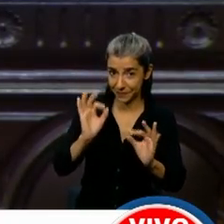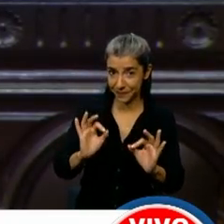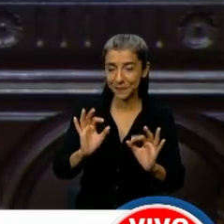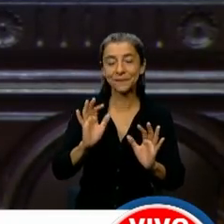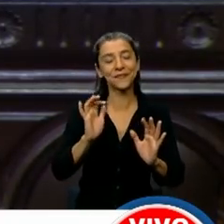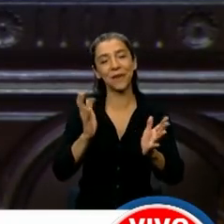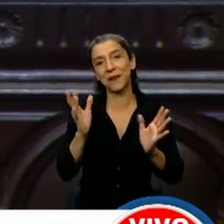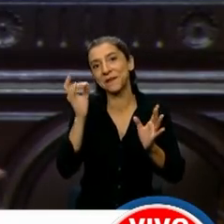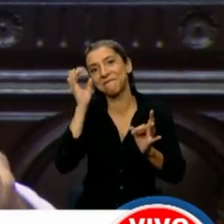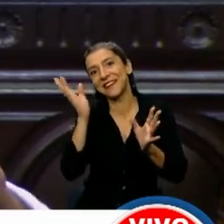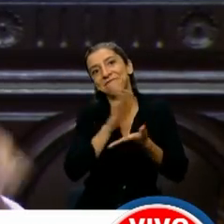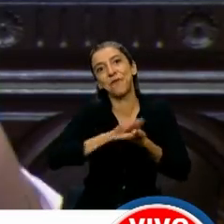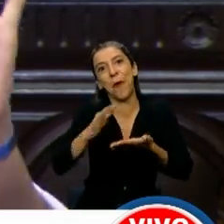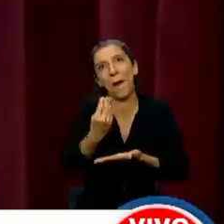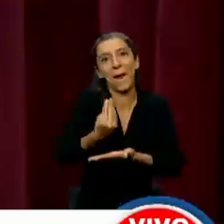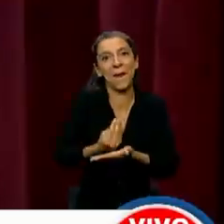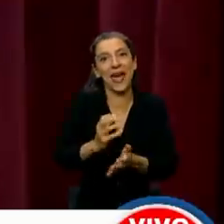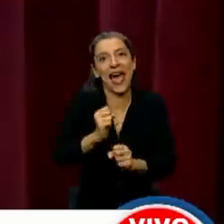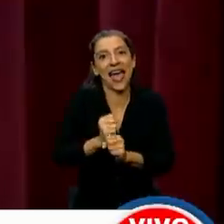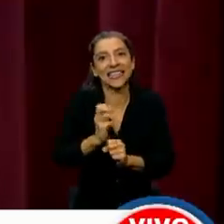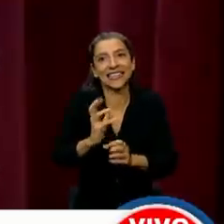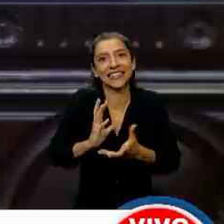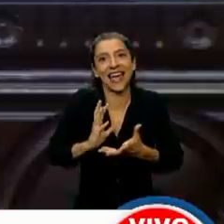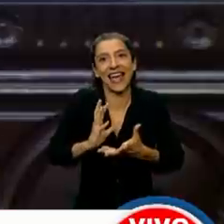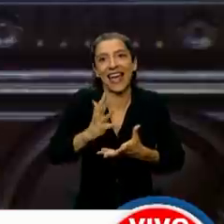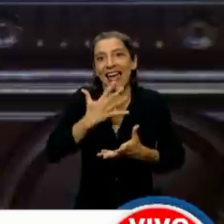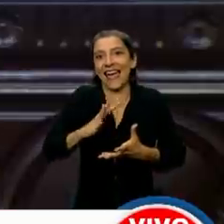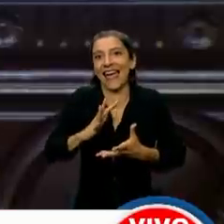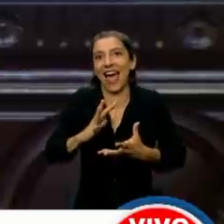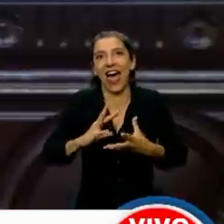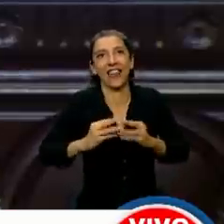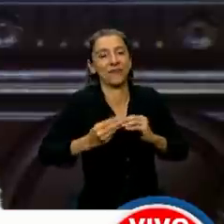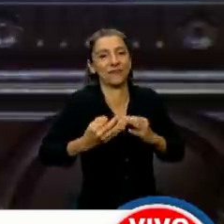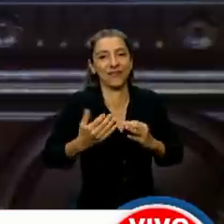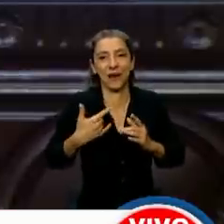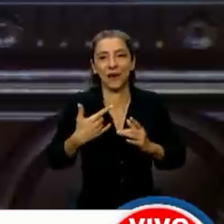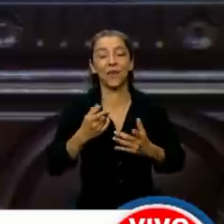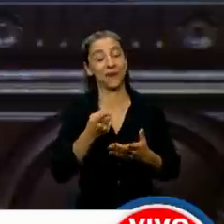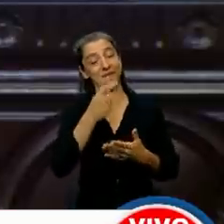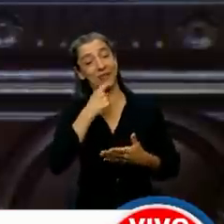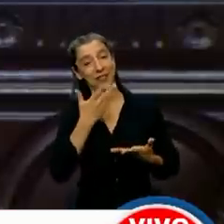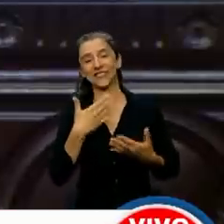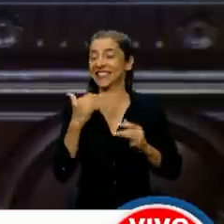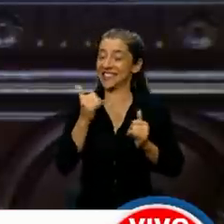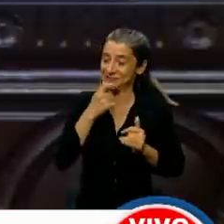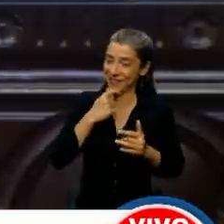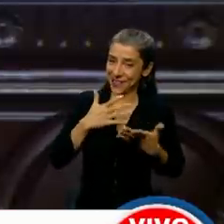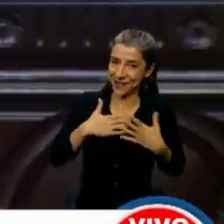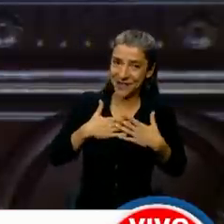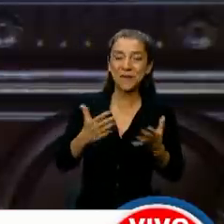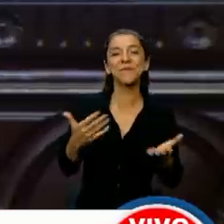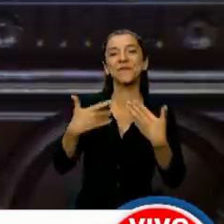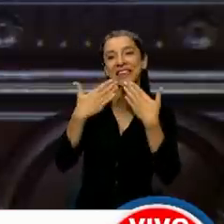bueno soy nueva hasta que me adapto pero de menos así que cualquier enmienda es así bueno gracias